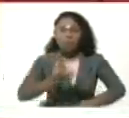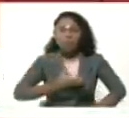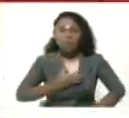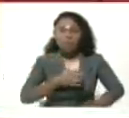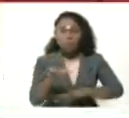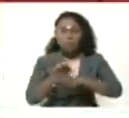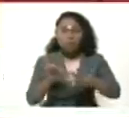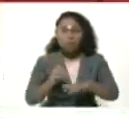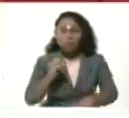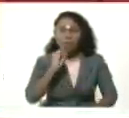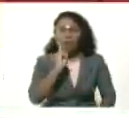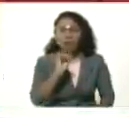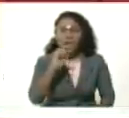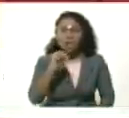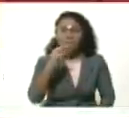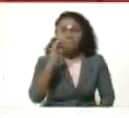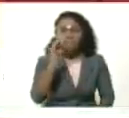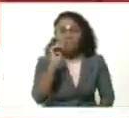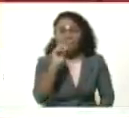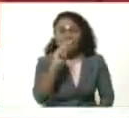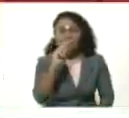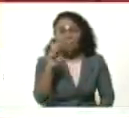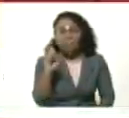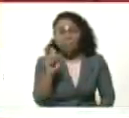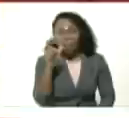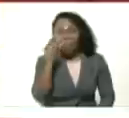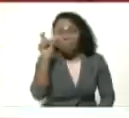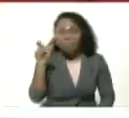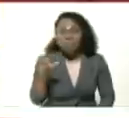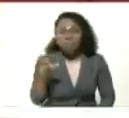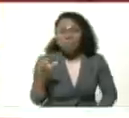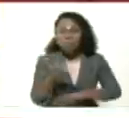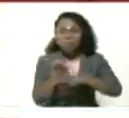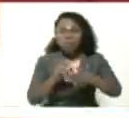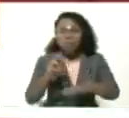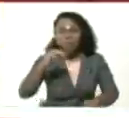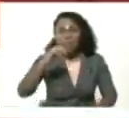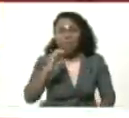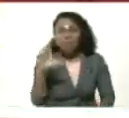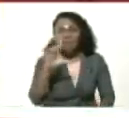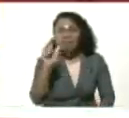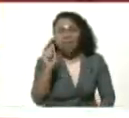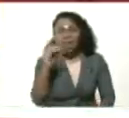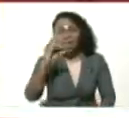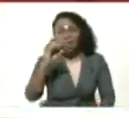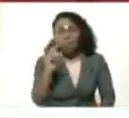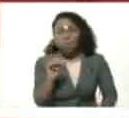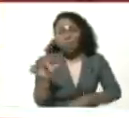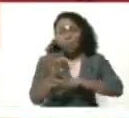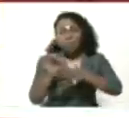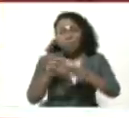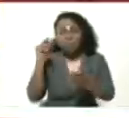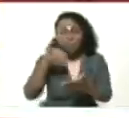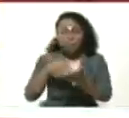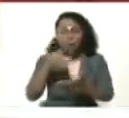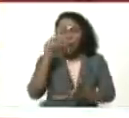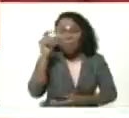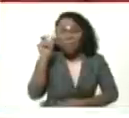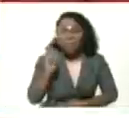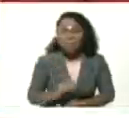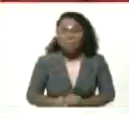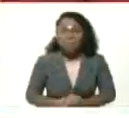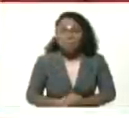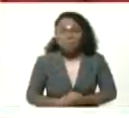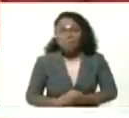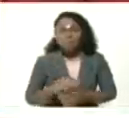municipio Infante, Ramón Piñango. Municipio Mellado, César Gómez. Municipio Miranda, Donald Donaire.